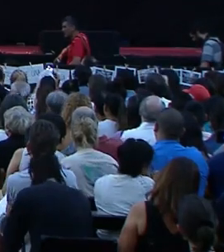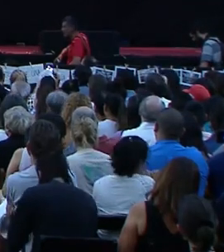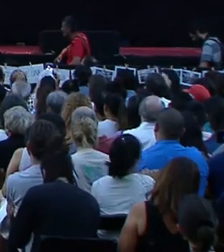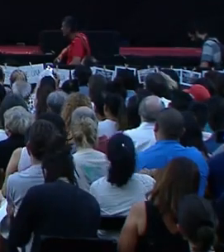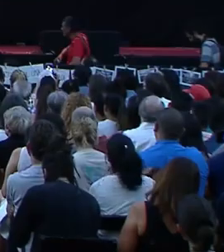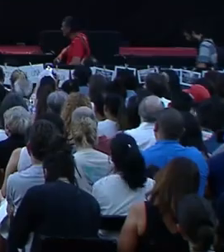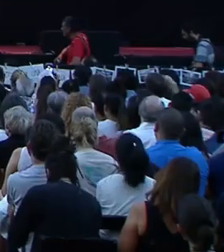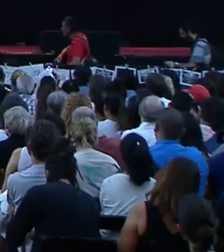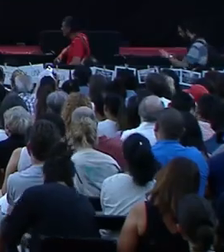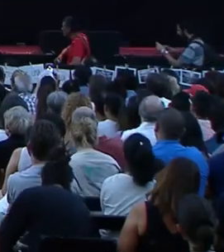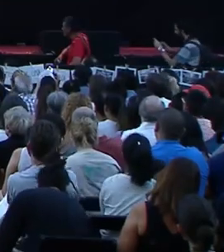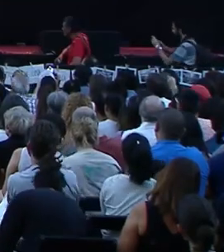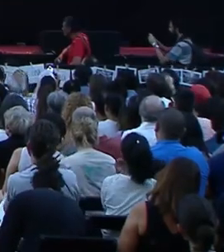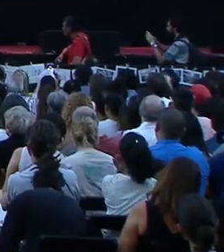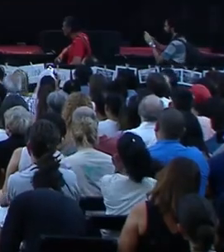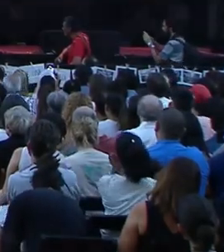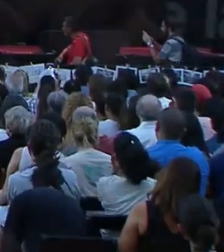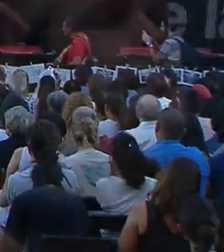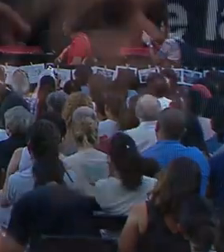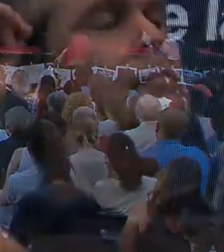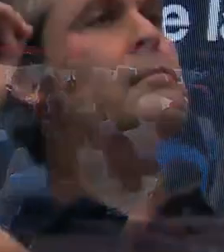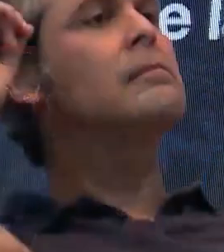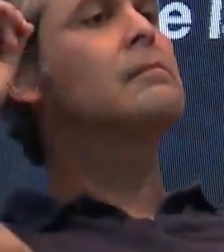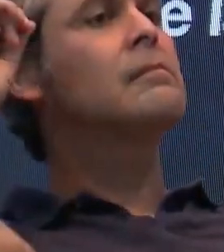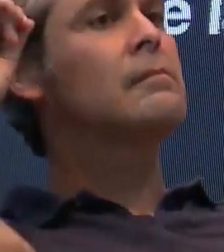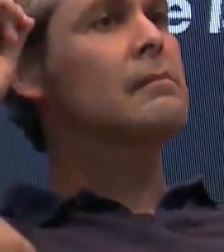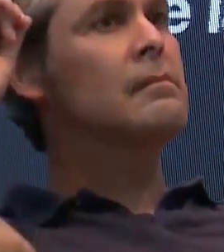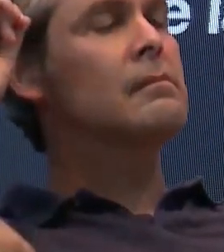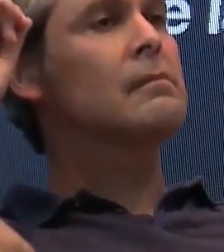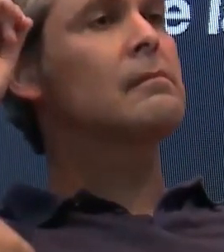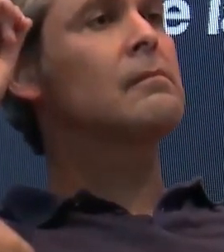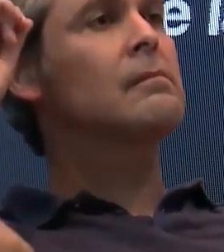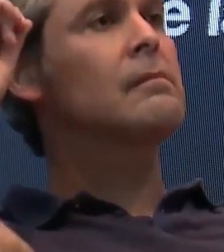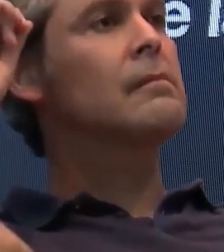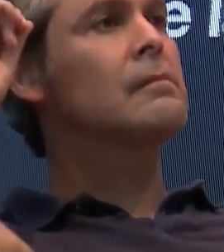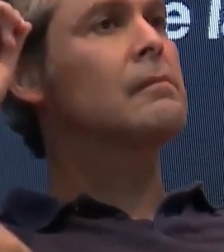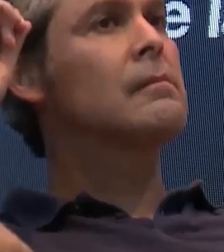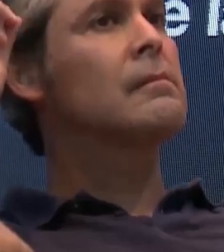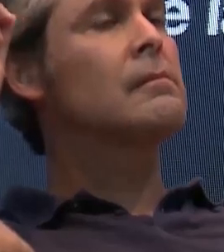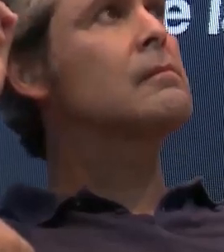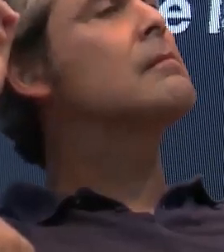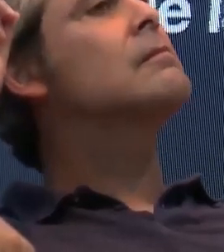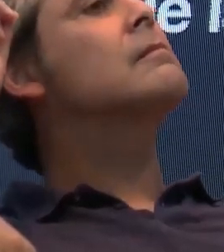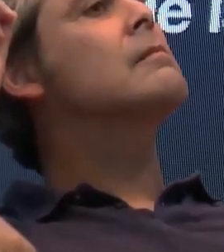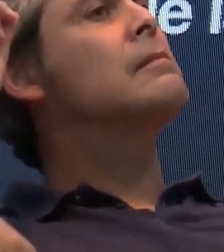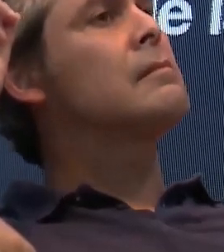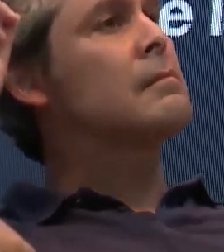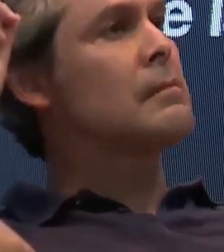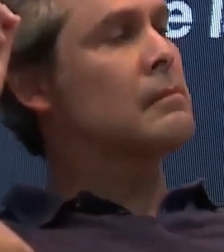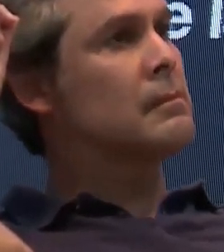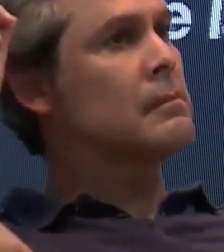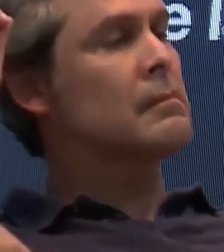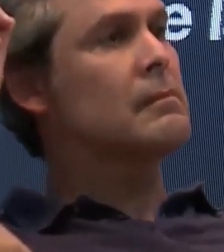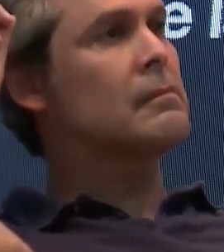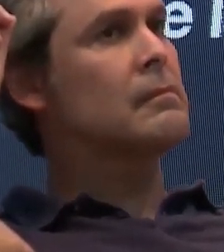mostrando que hay alternativas y que se puede gobernar mejor, que se puede gobernar de manera más justa, que se puede